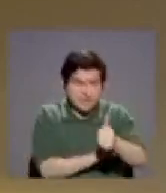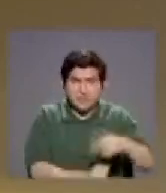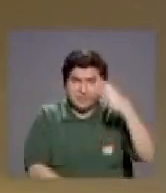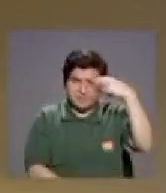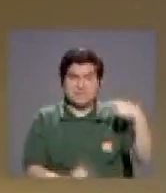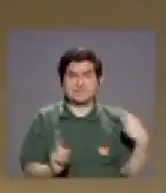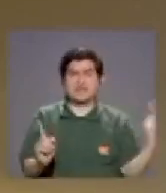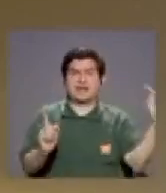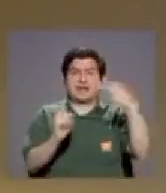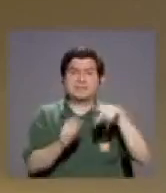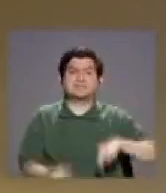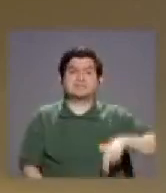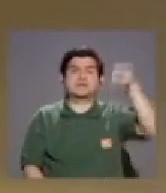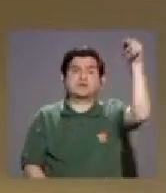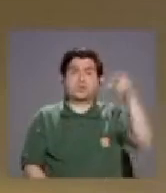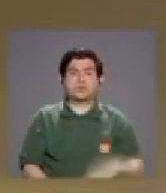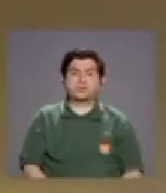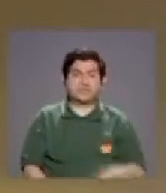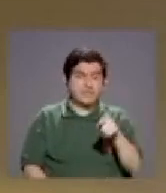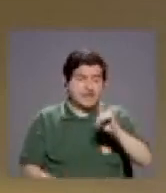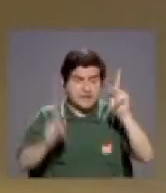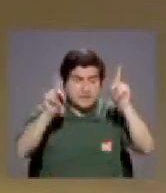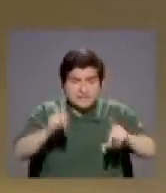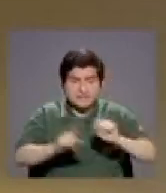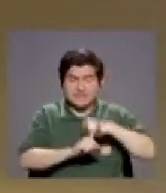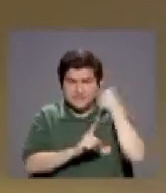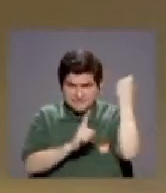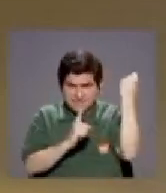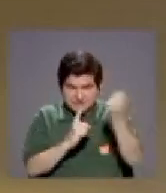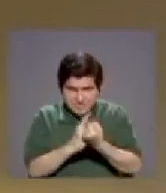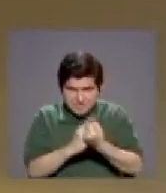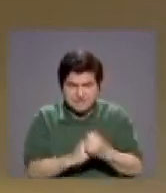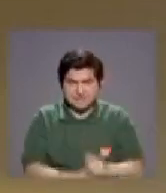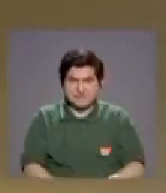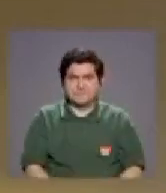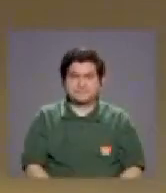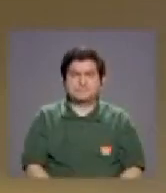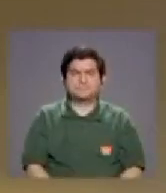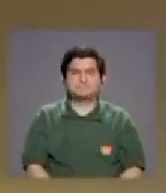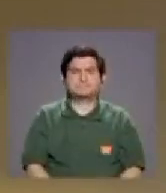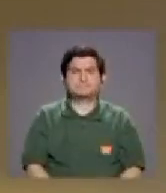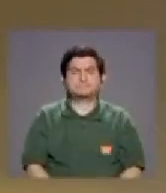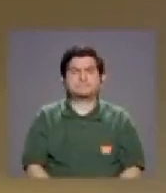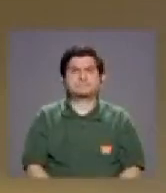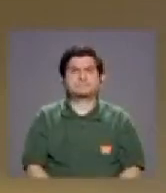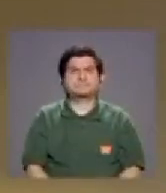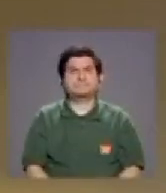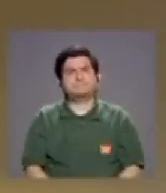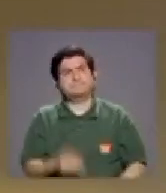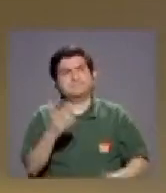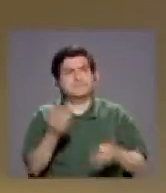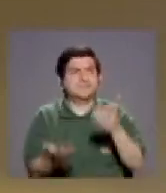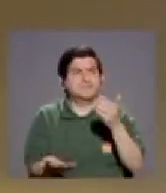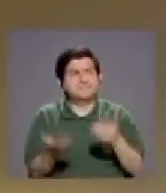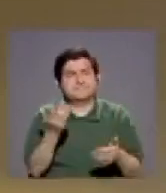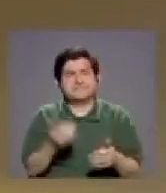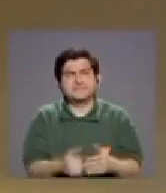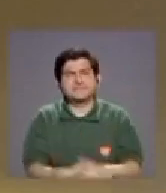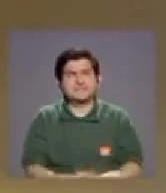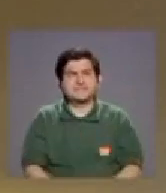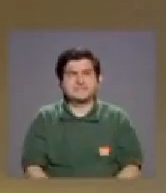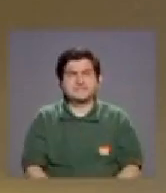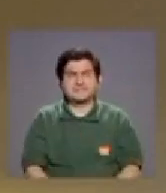norte. Todas estas gentes que viven en condiciones de dormir